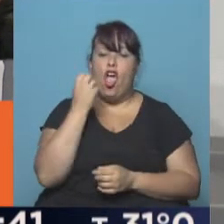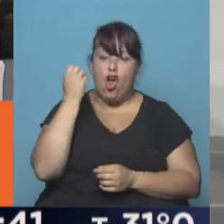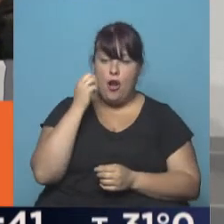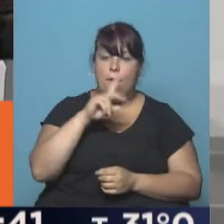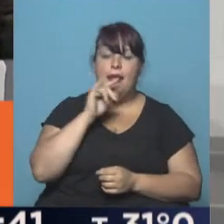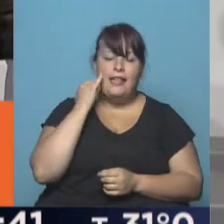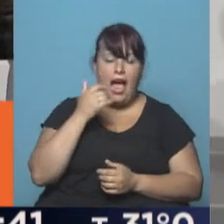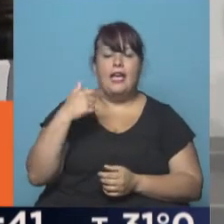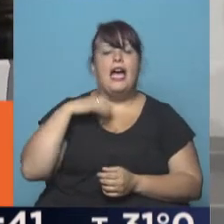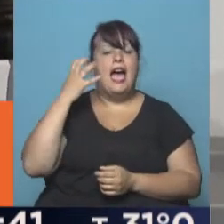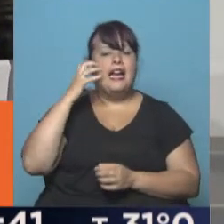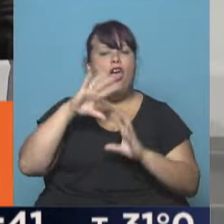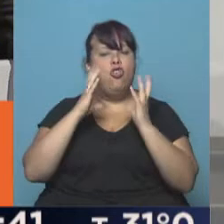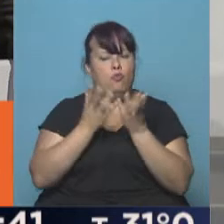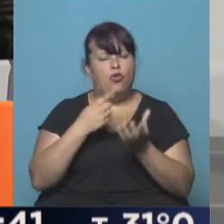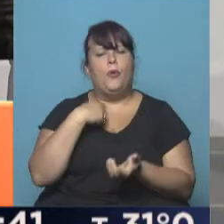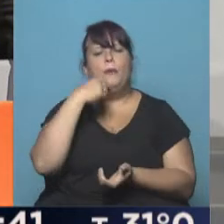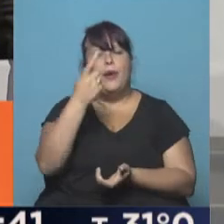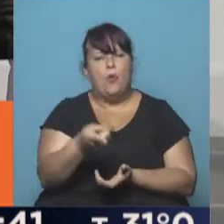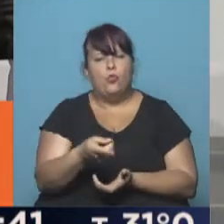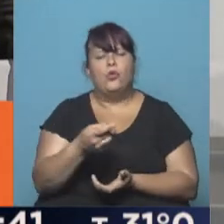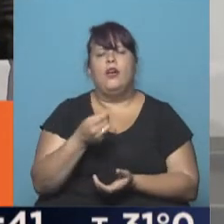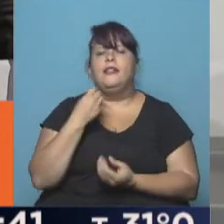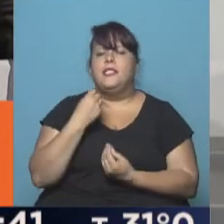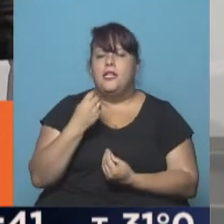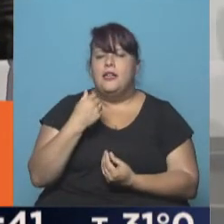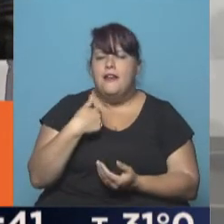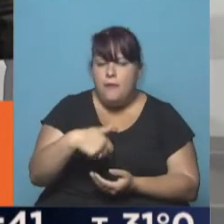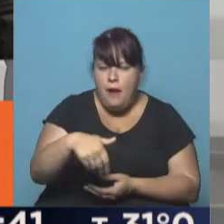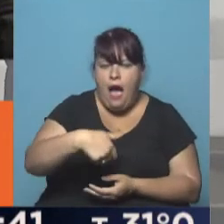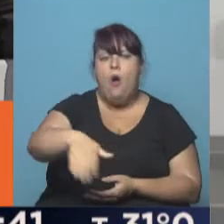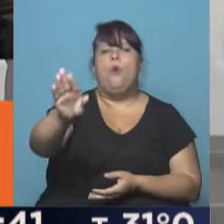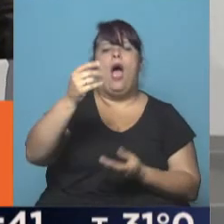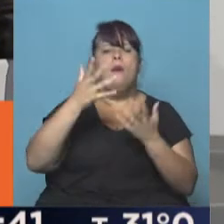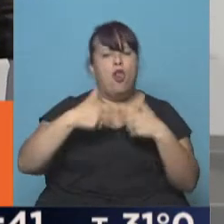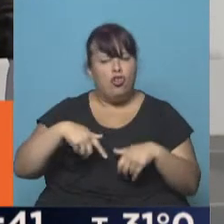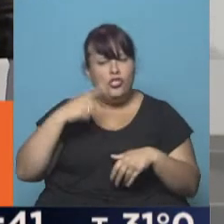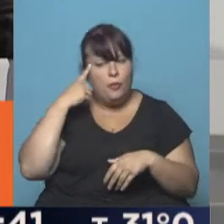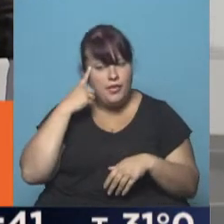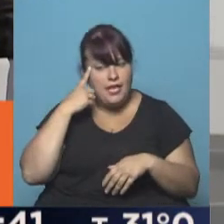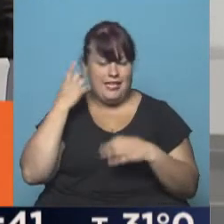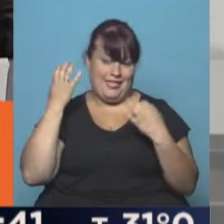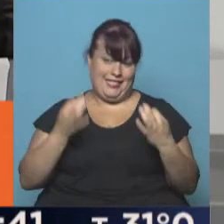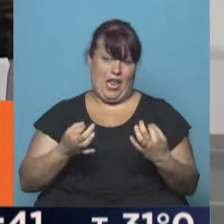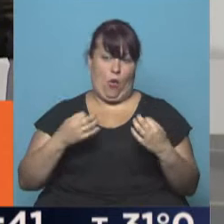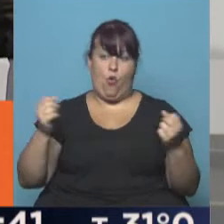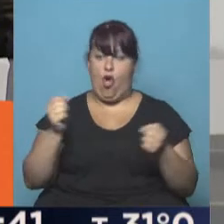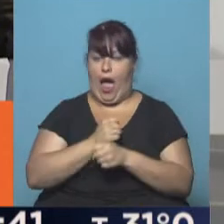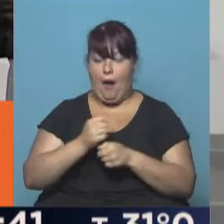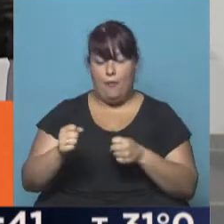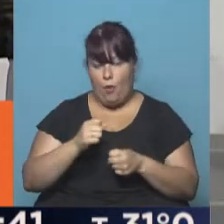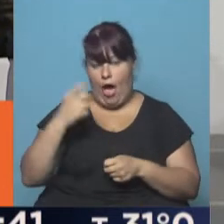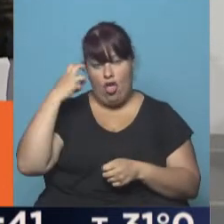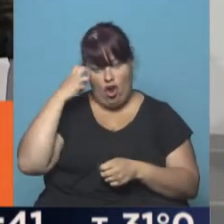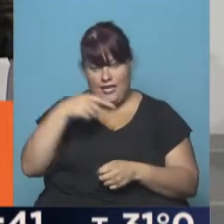Diego Colaberardino, de Radio El Mundo. Ministro, preguntarle cuán lejos o cuán cerca está este proyecto, que seguramente será aprobado por